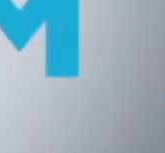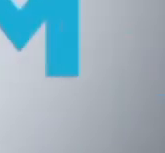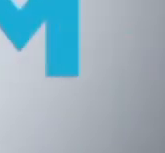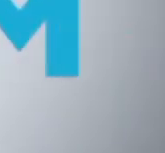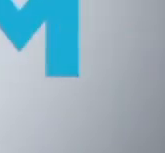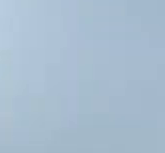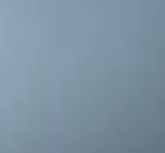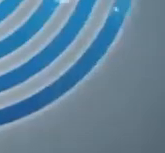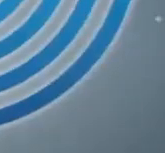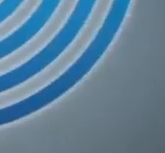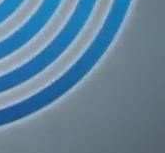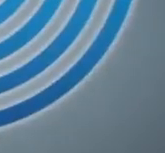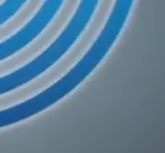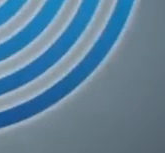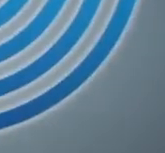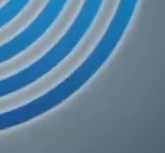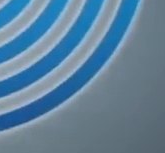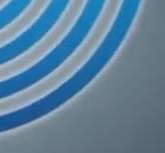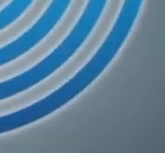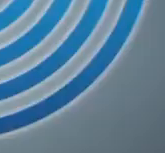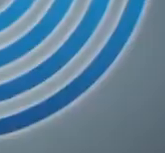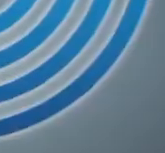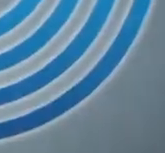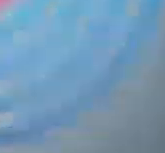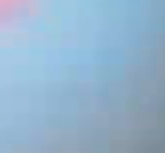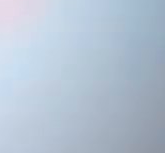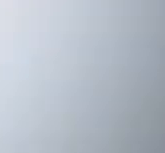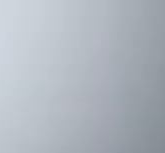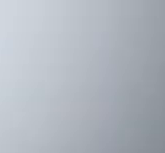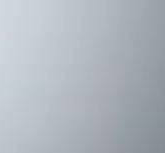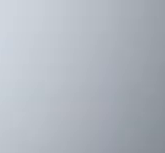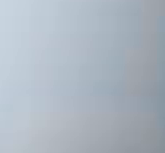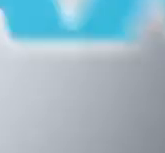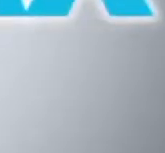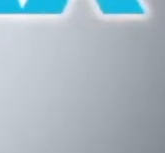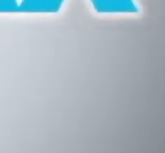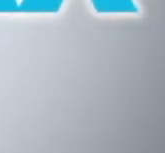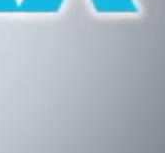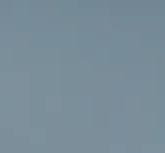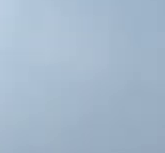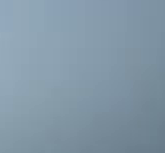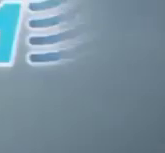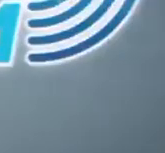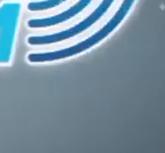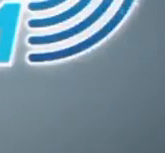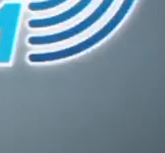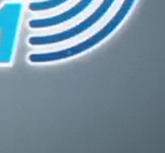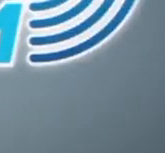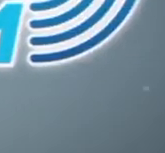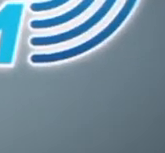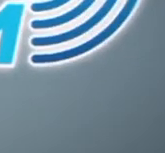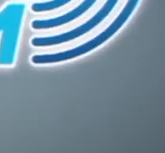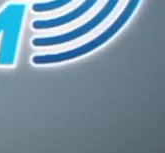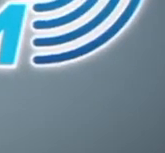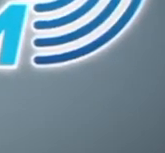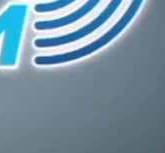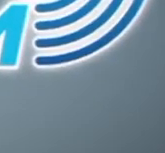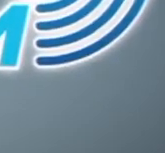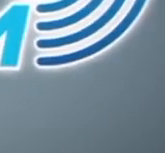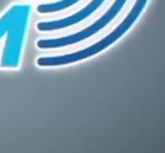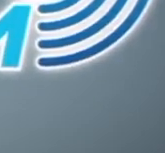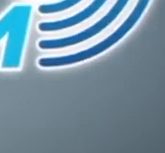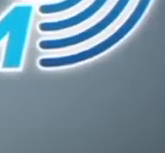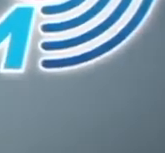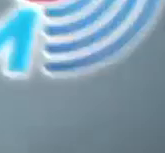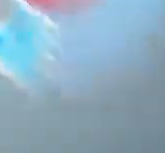XHCAL 94.3 FM, Radio Calpulalpan. XHTLAX, Radio Altiplano,